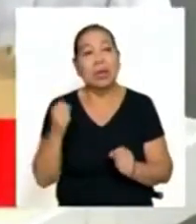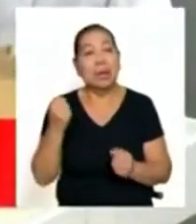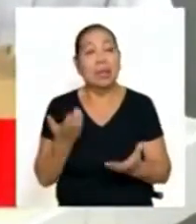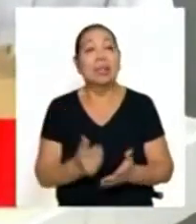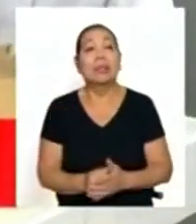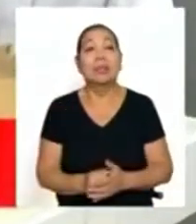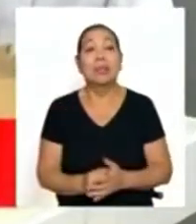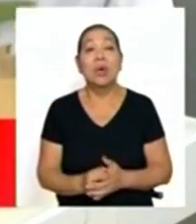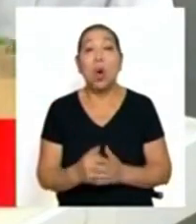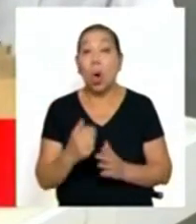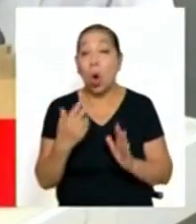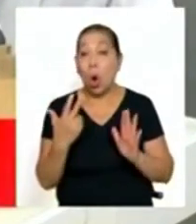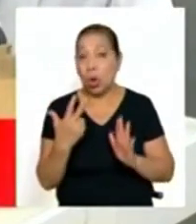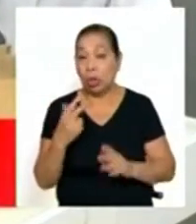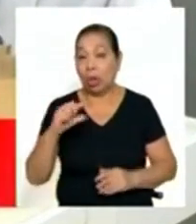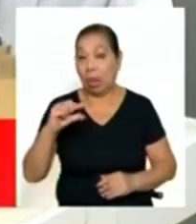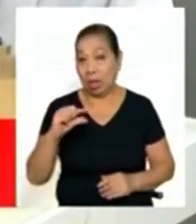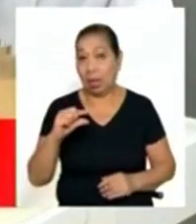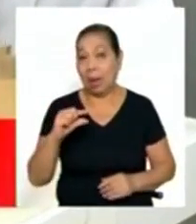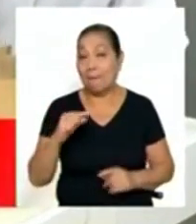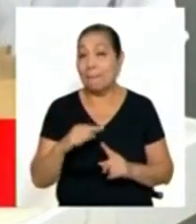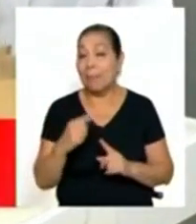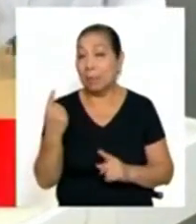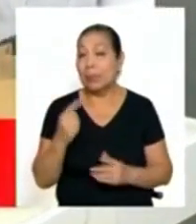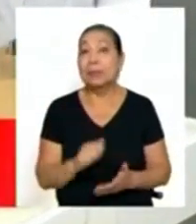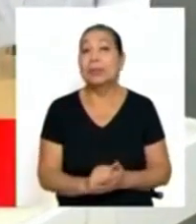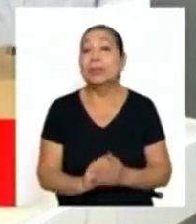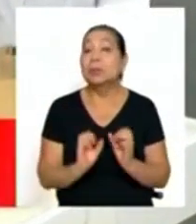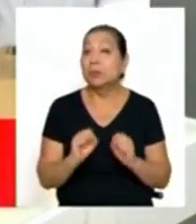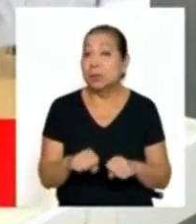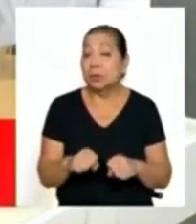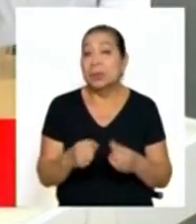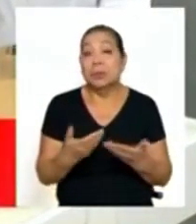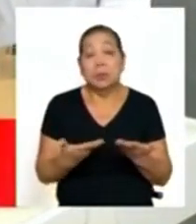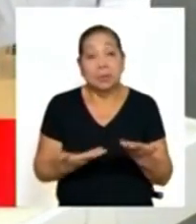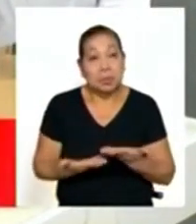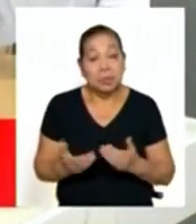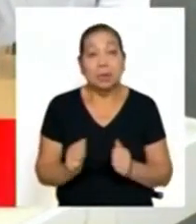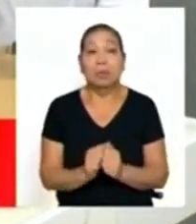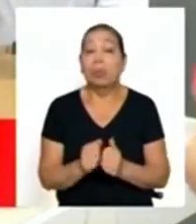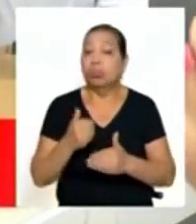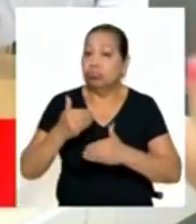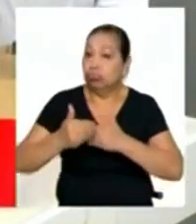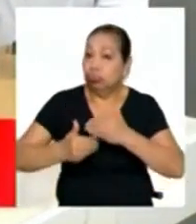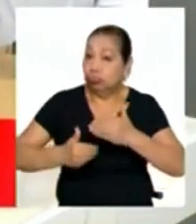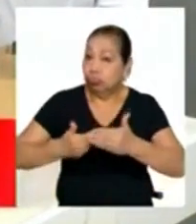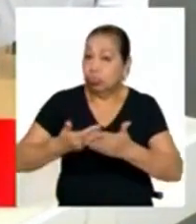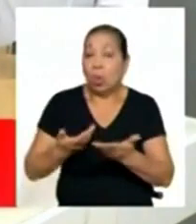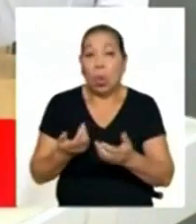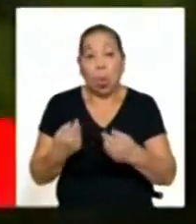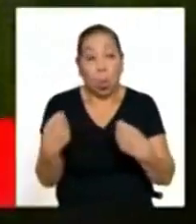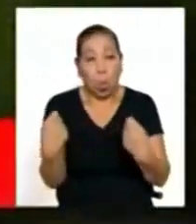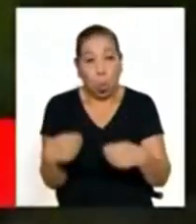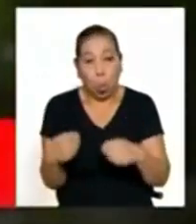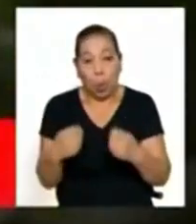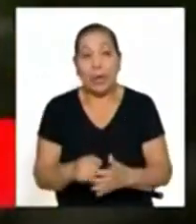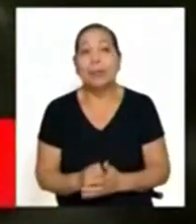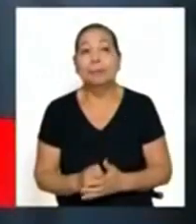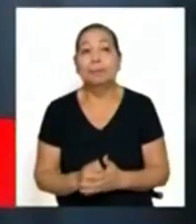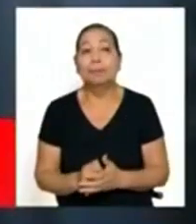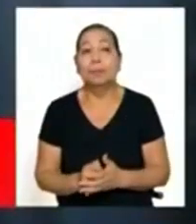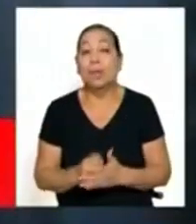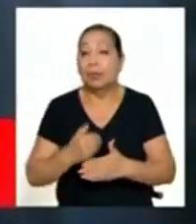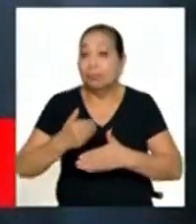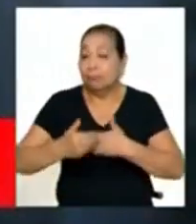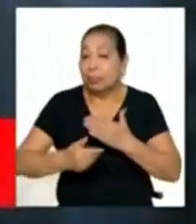ganado el concurso 8G de Startup Perú, de ProInnovate, y con este financiamiento hemos logrado avanzar en la producción de biocueros sostenibles. El